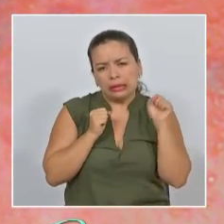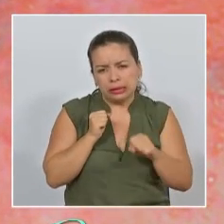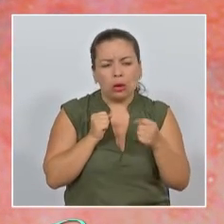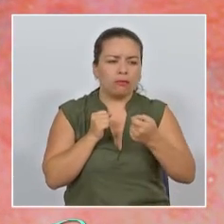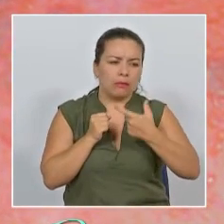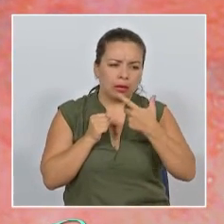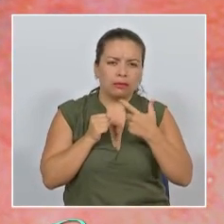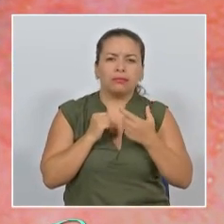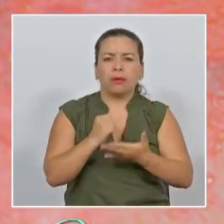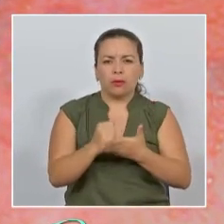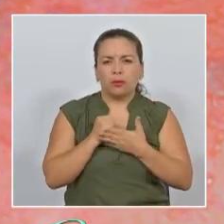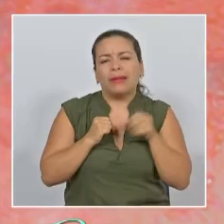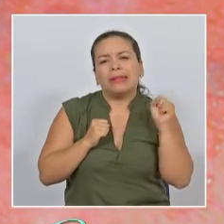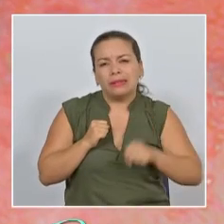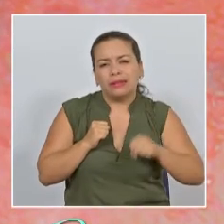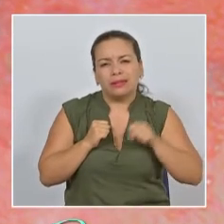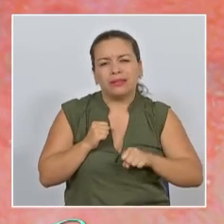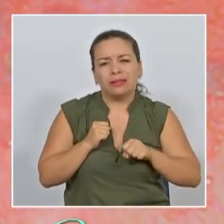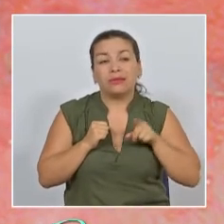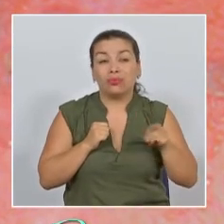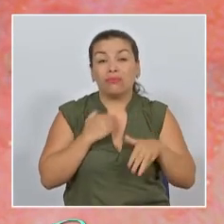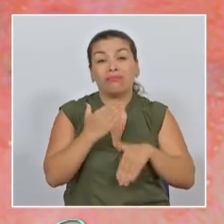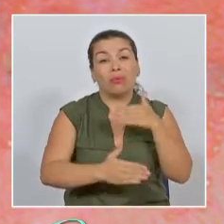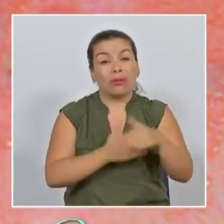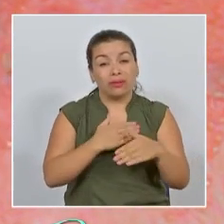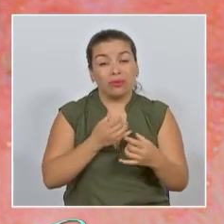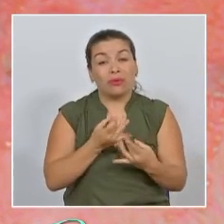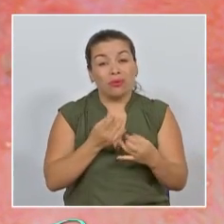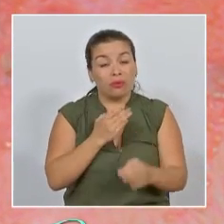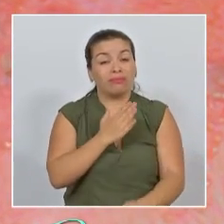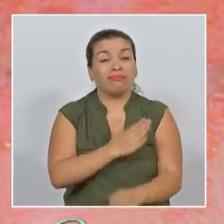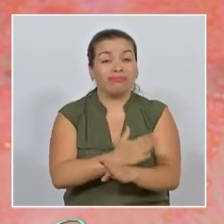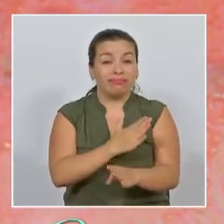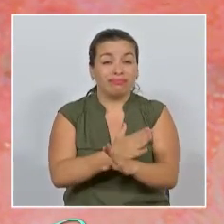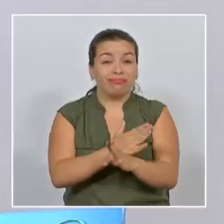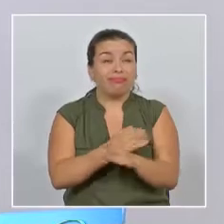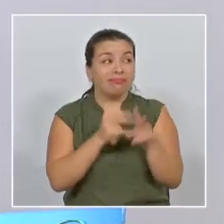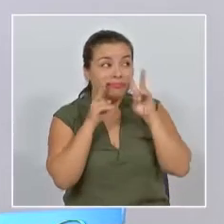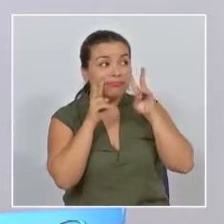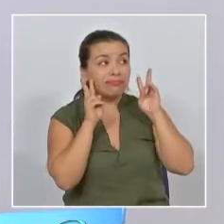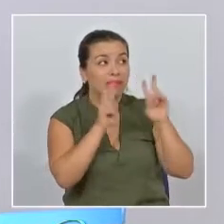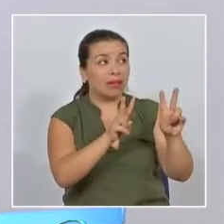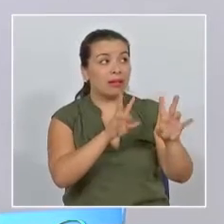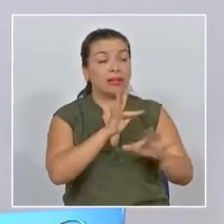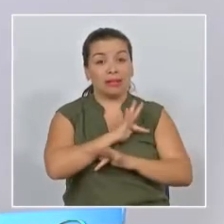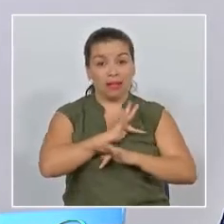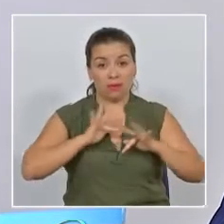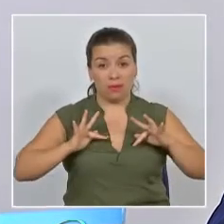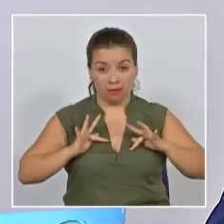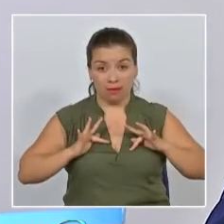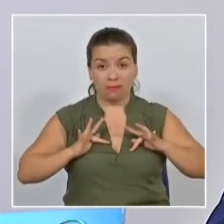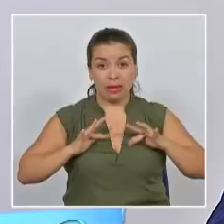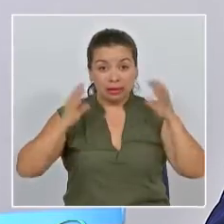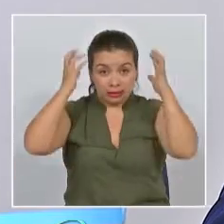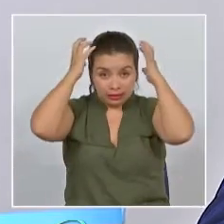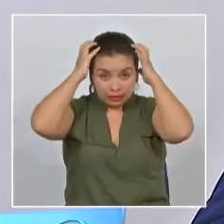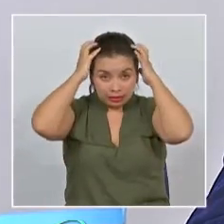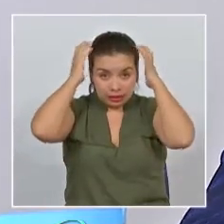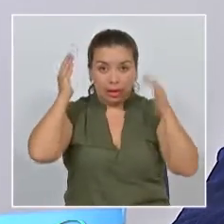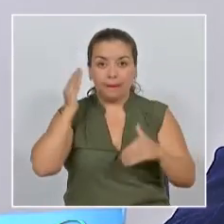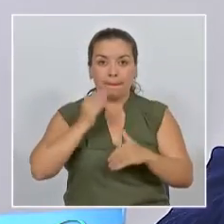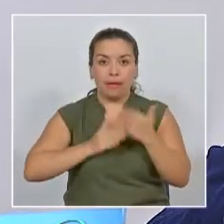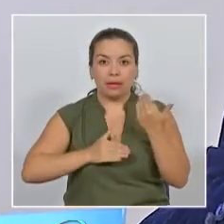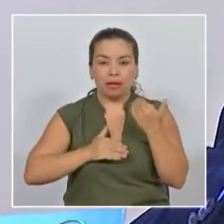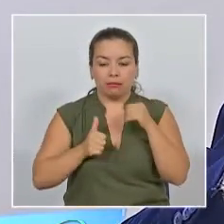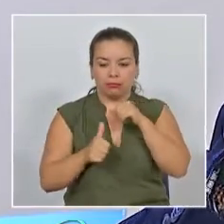importante, pero el proceso sigue, el dolor sigue. Lo que hemos visto es que la terapia neural tiene la capacidad de empezar a